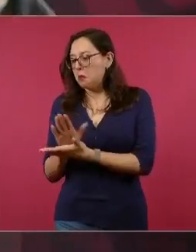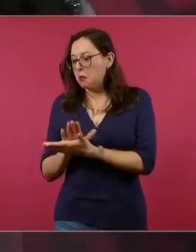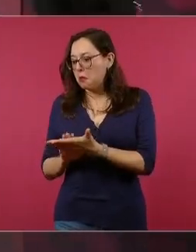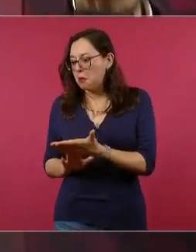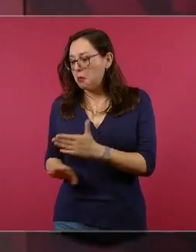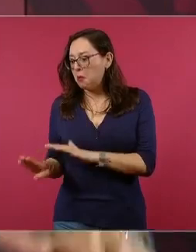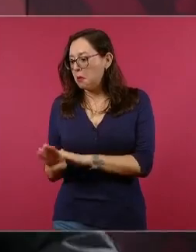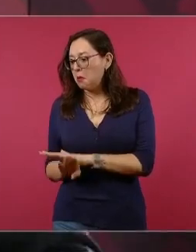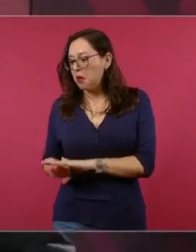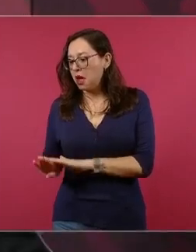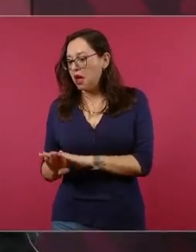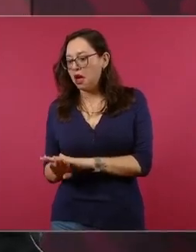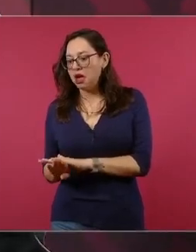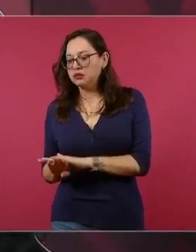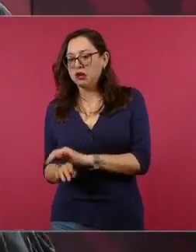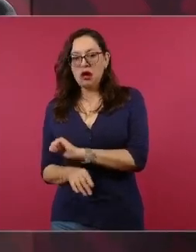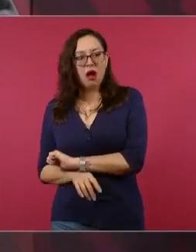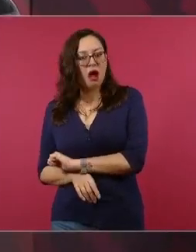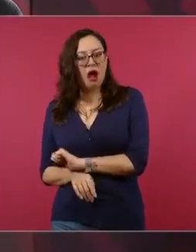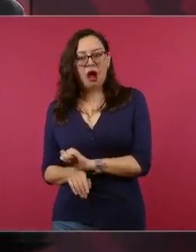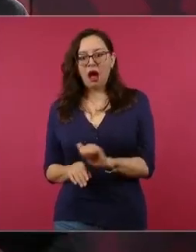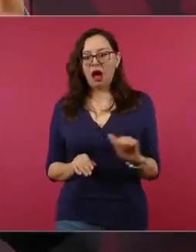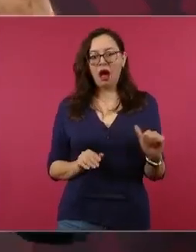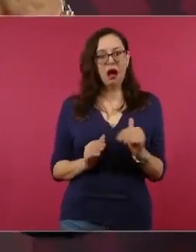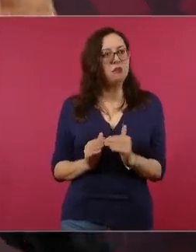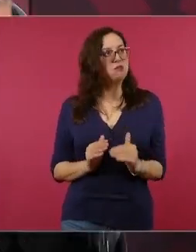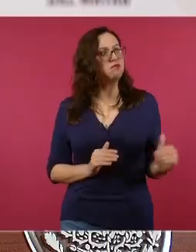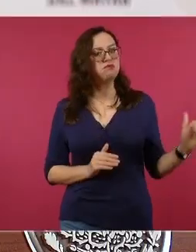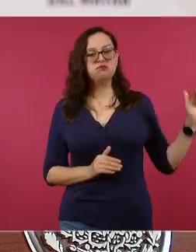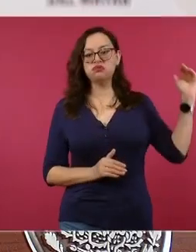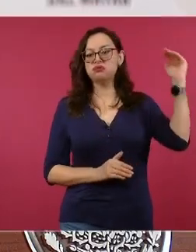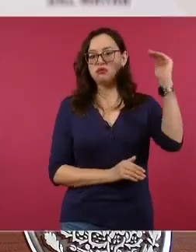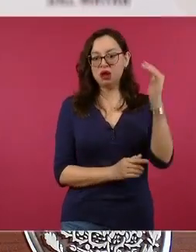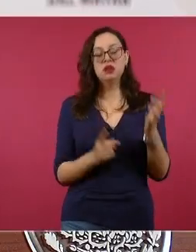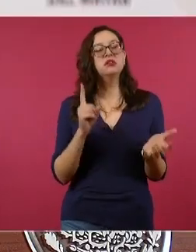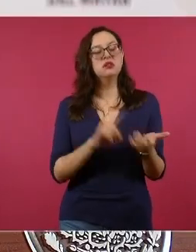los niveles de escolaridad. Y se sorprende uno